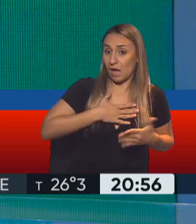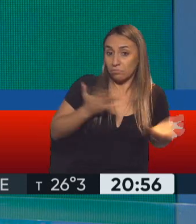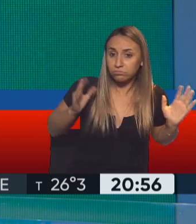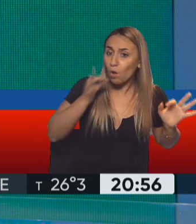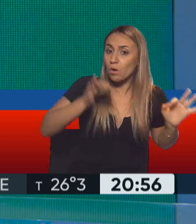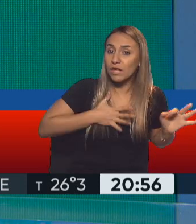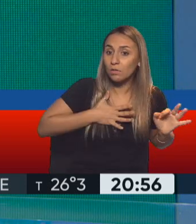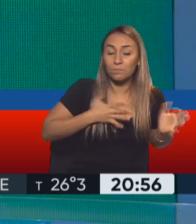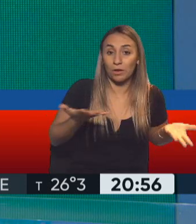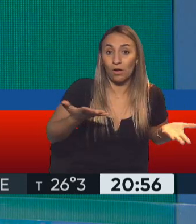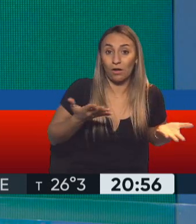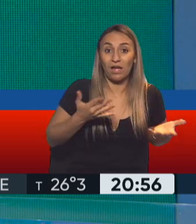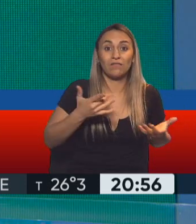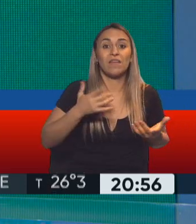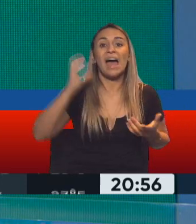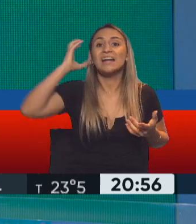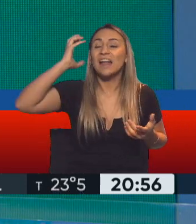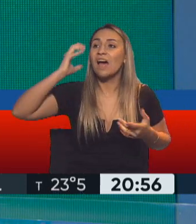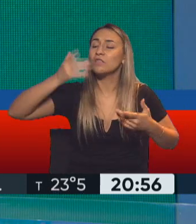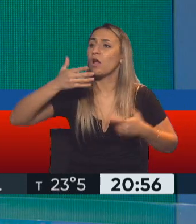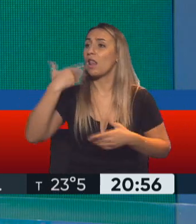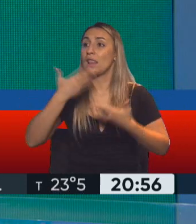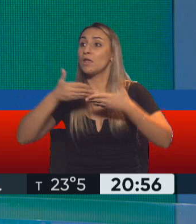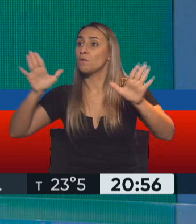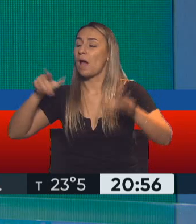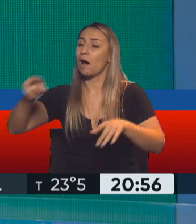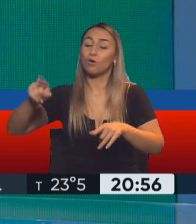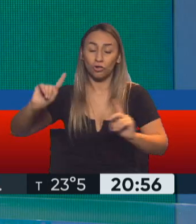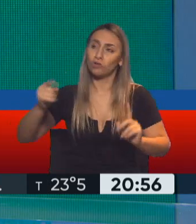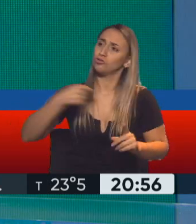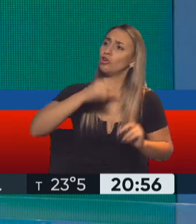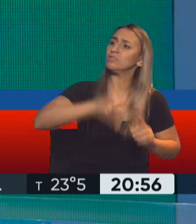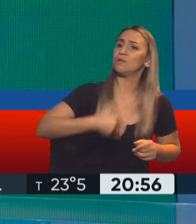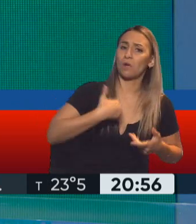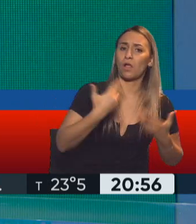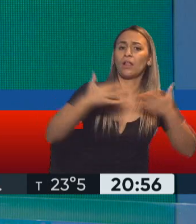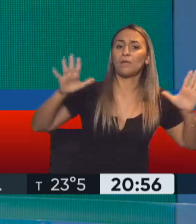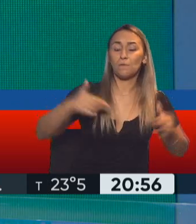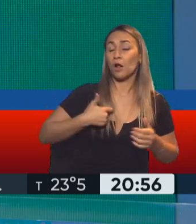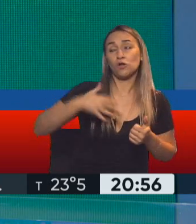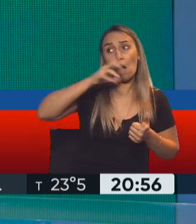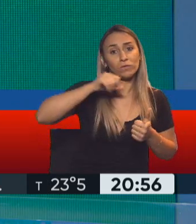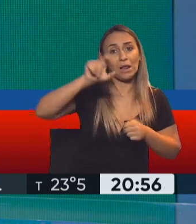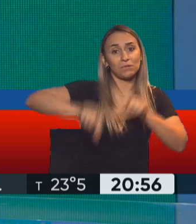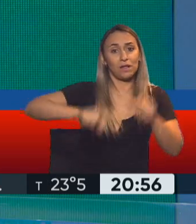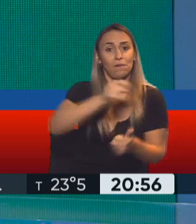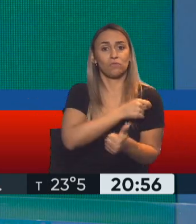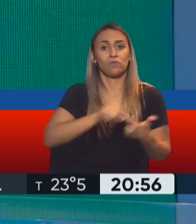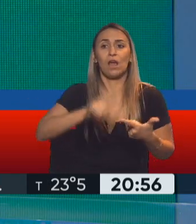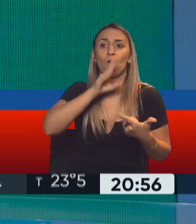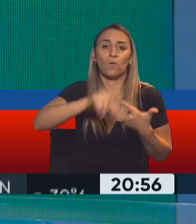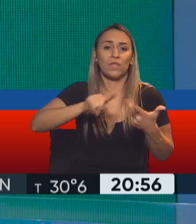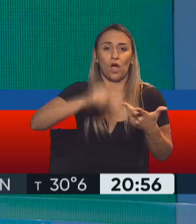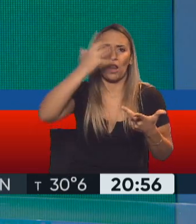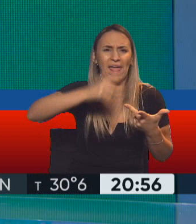pero vos no puedes decir lo que vos querés en una radio y yo soy libre de decir lo que yo quiera pero no me bancó lo que se vacuna no me van con los judíos